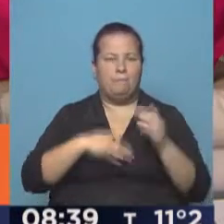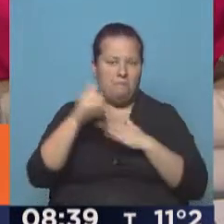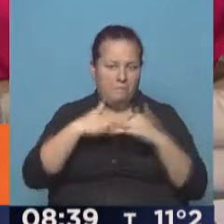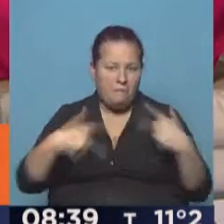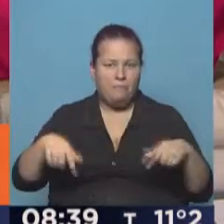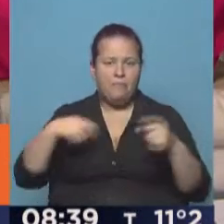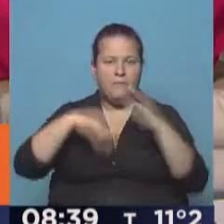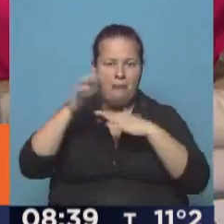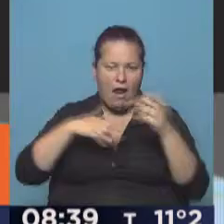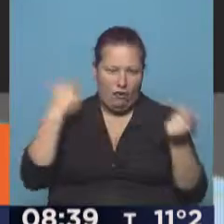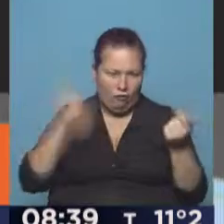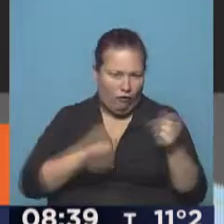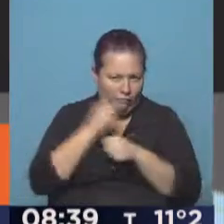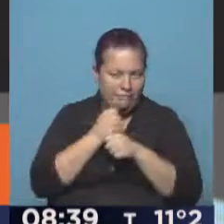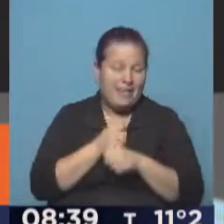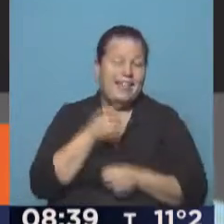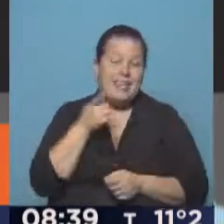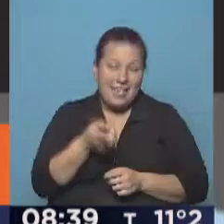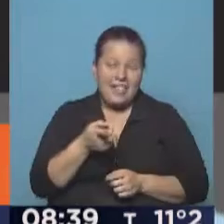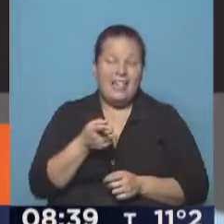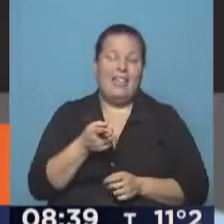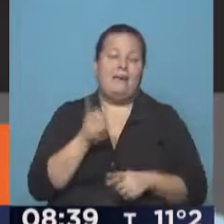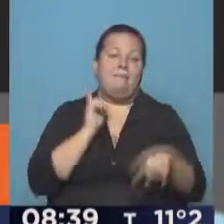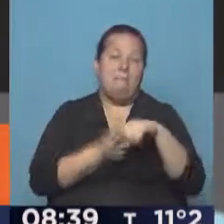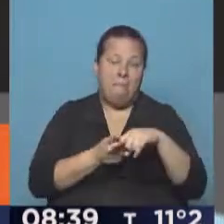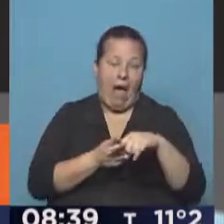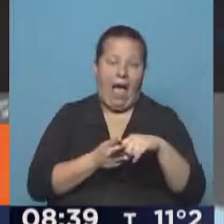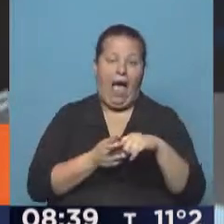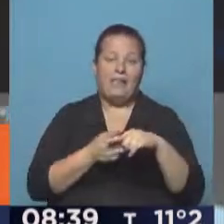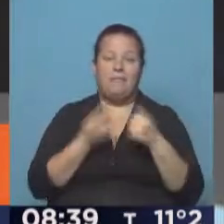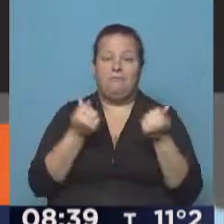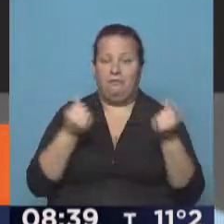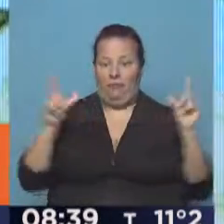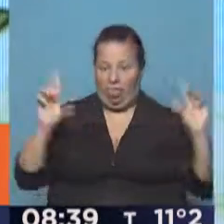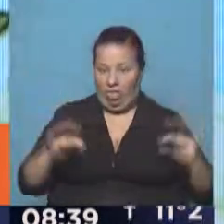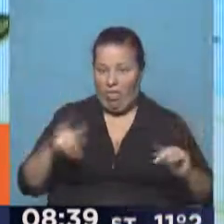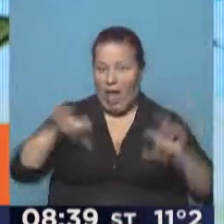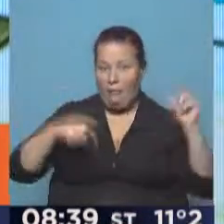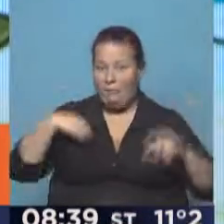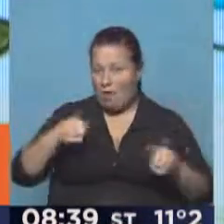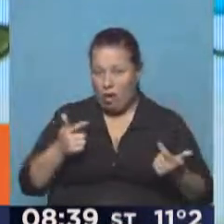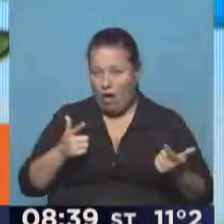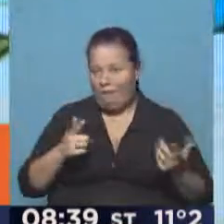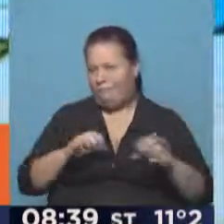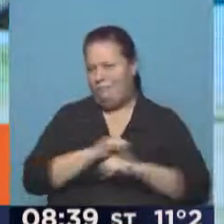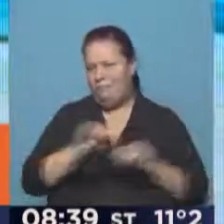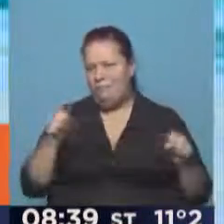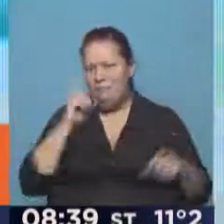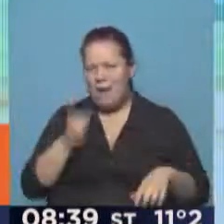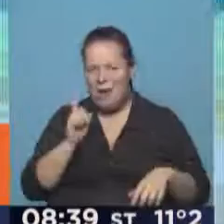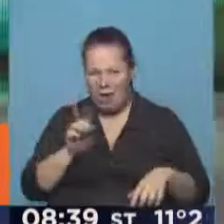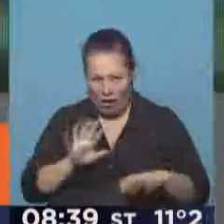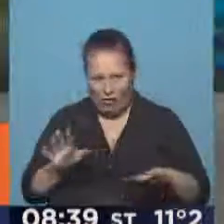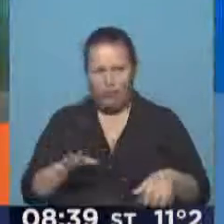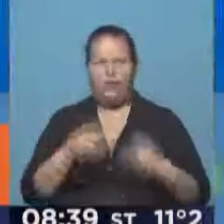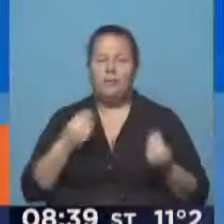manufacturados, de mano de obra intensiva. Sí, sí, sí. Y eso, sumado a la baja del poder adquisitivo de la gente, es un combo explosivo.